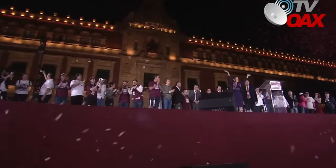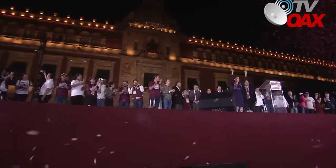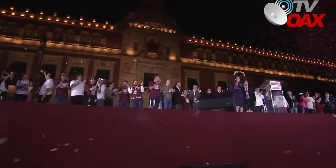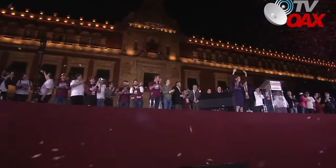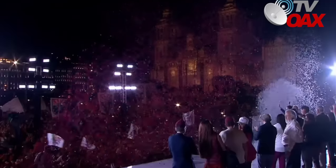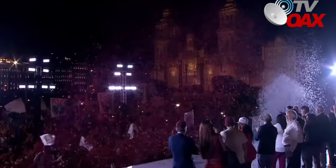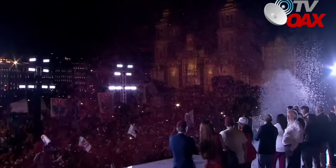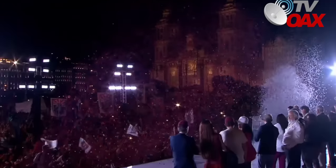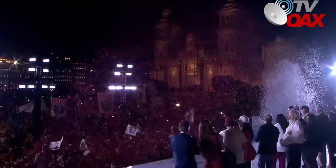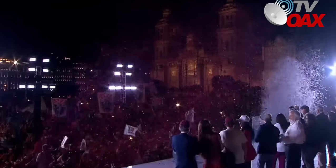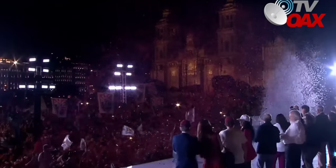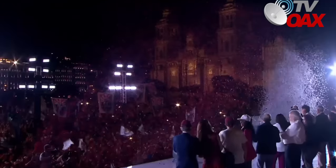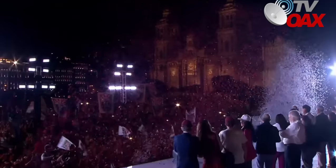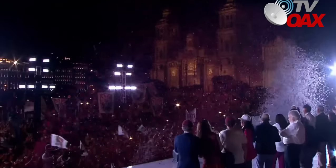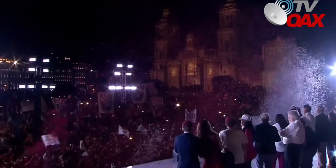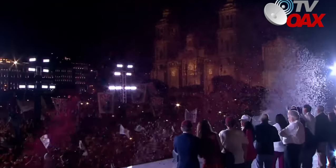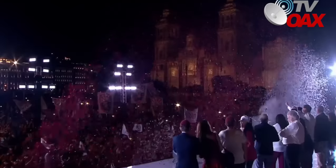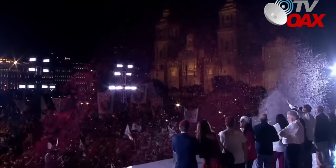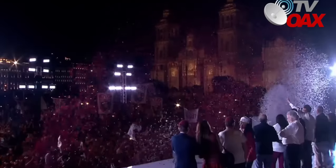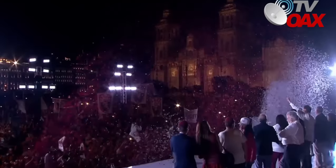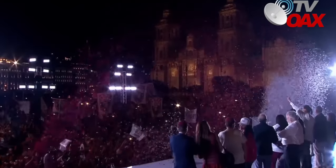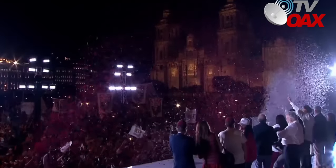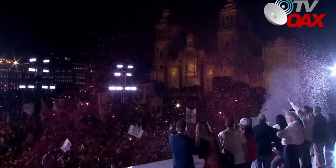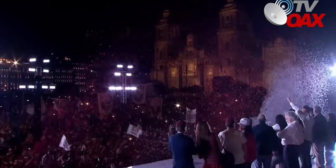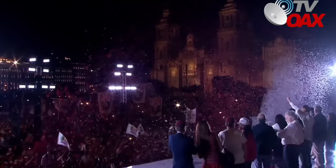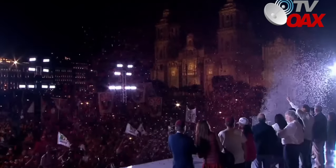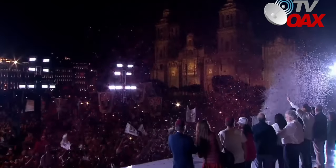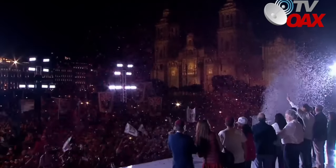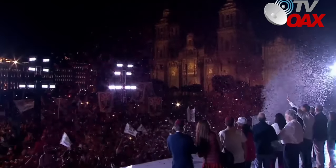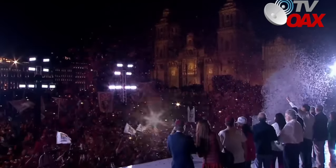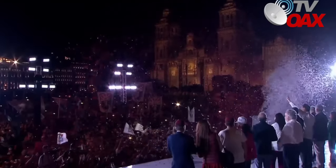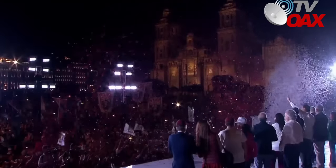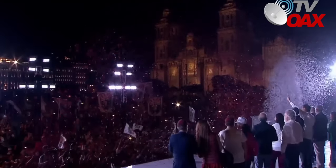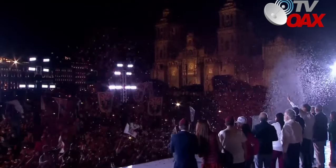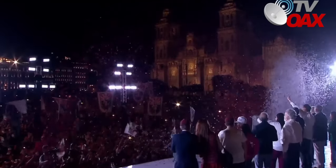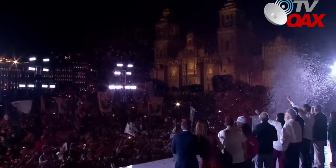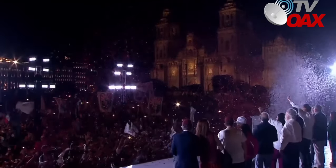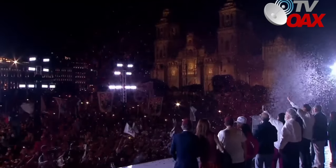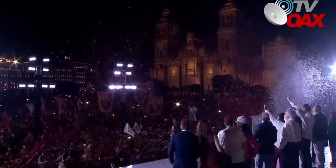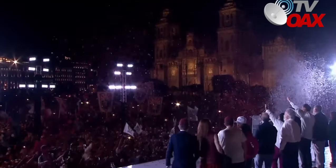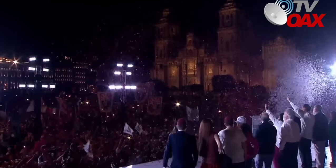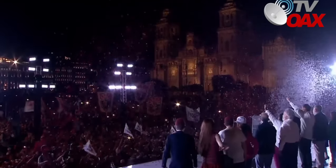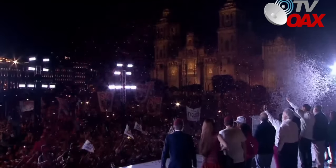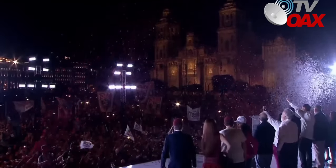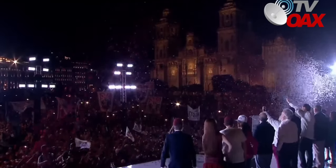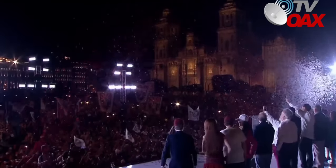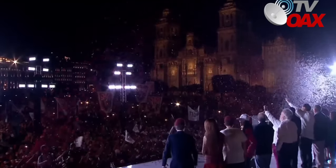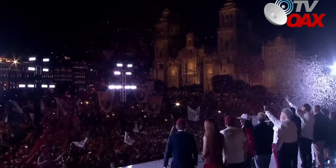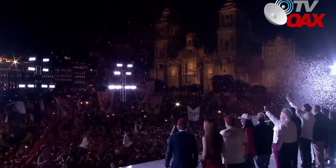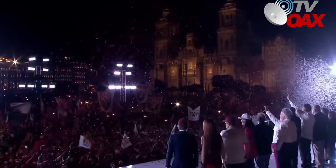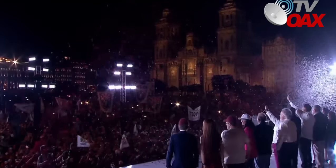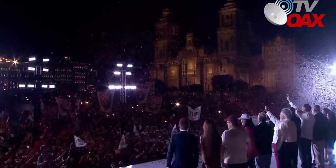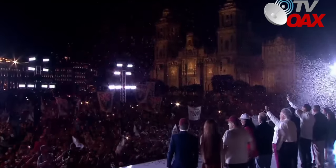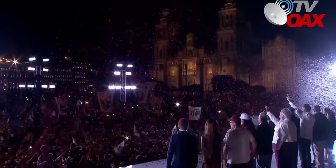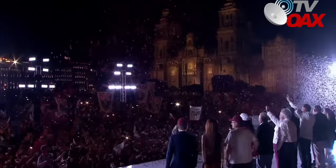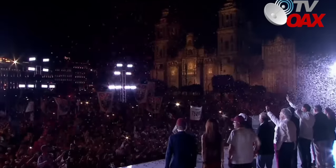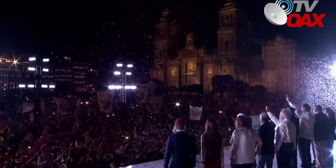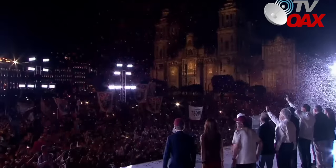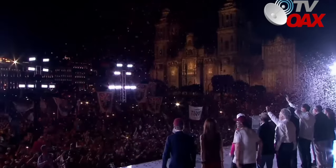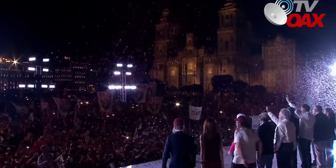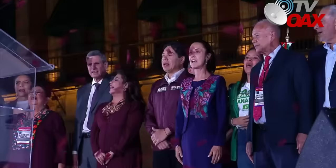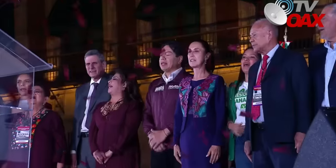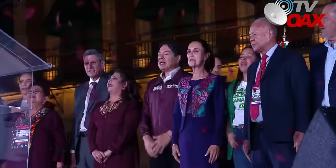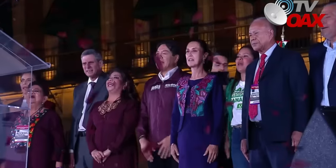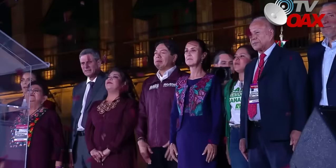los opositores derramaron lágrimas ya que se les fue de las manos el triunfo, ya que ellos no tenían un proyecto